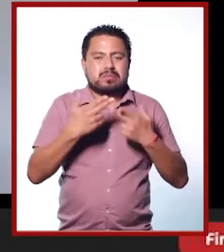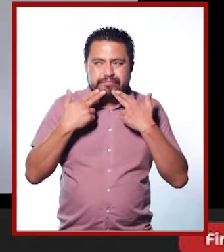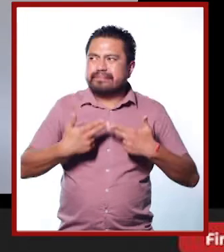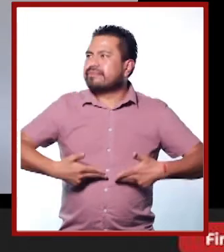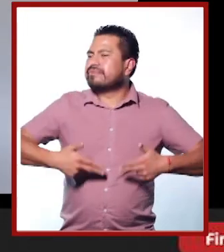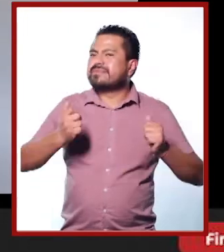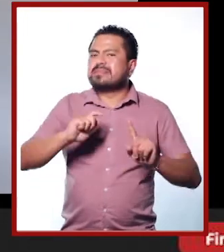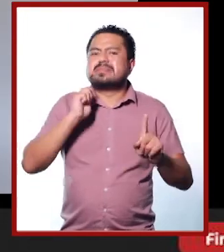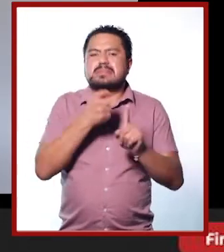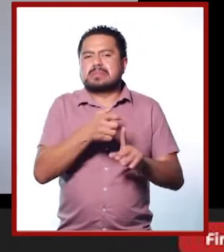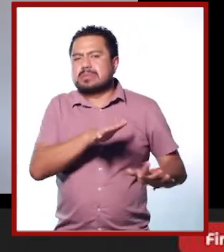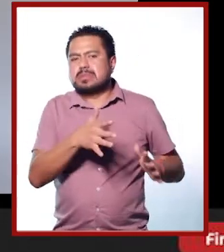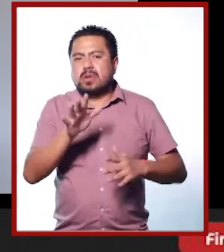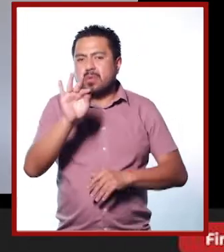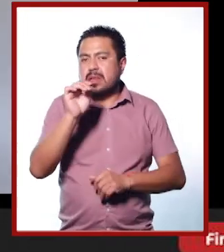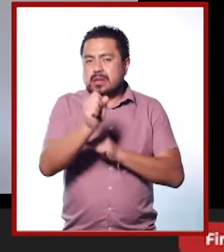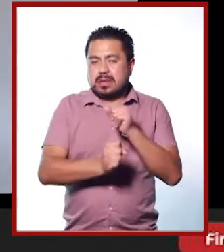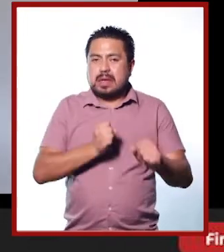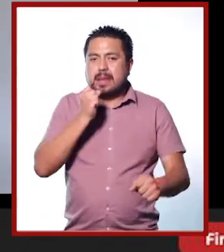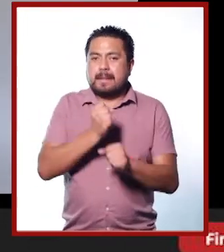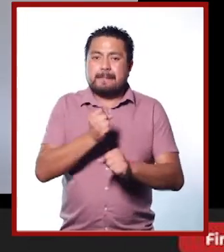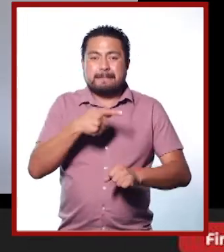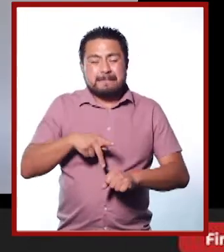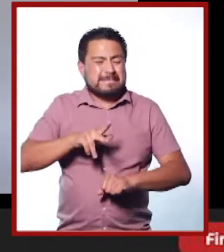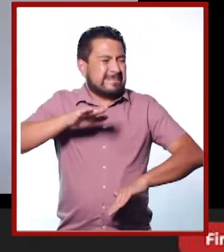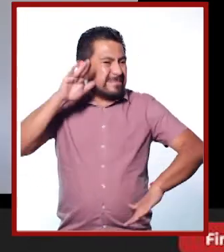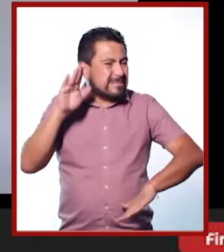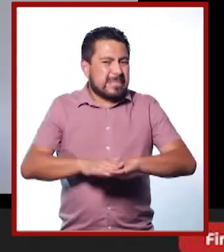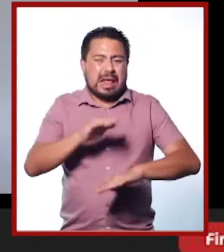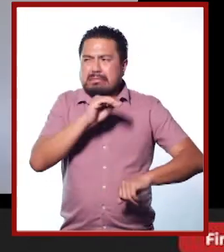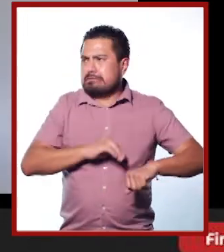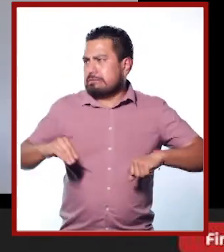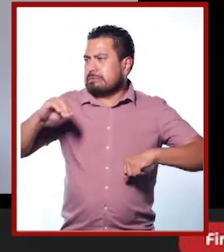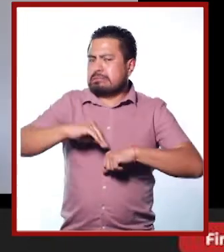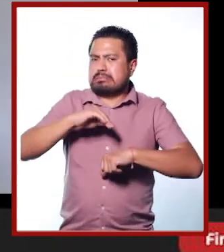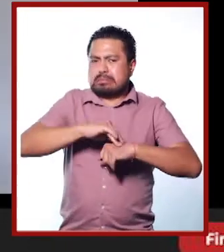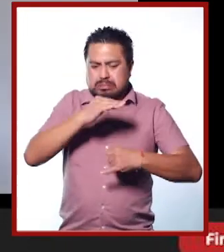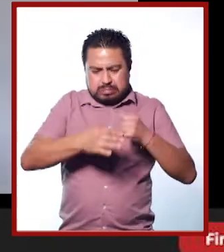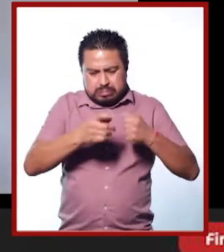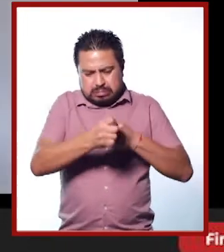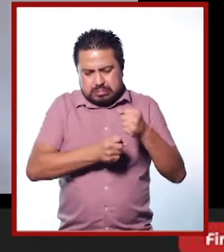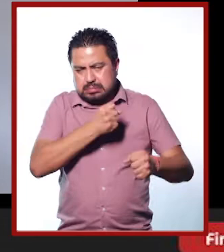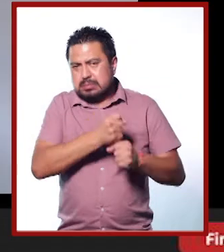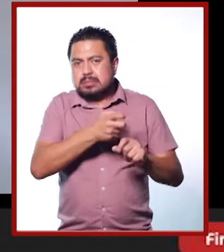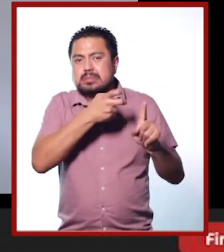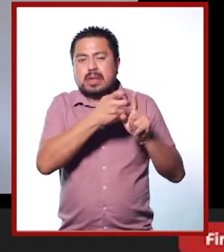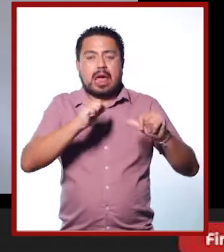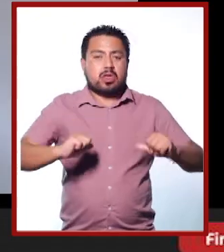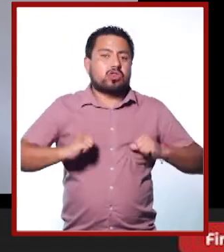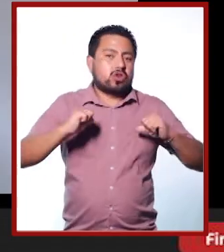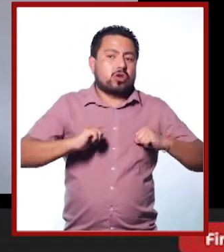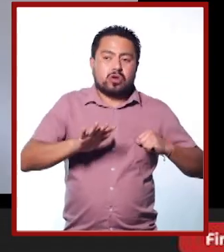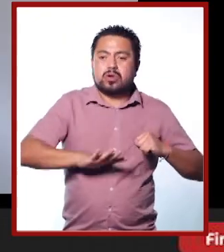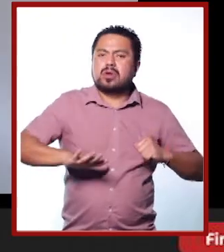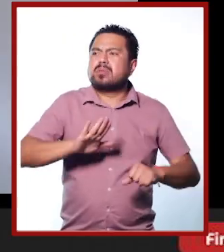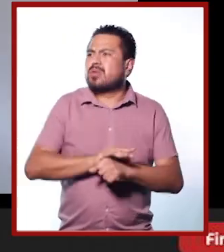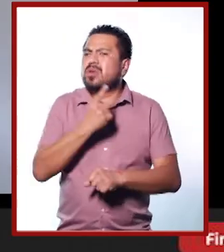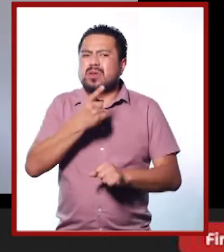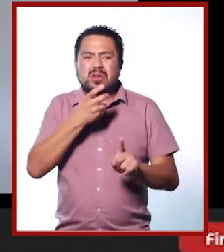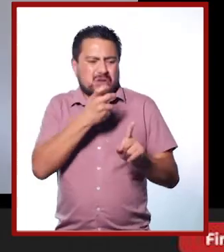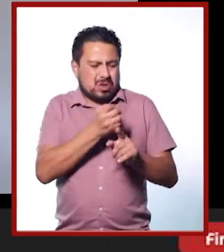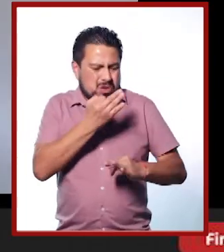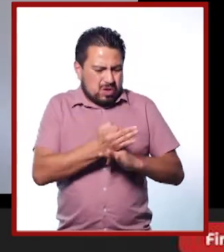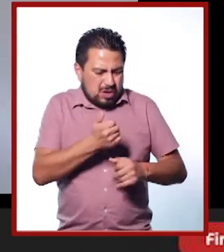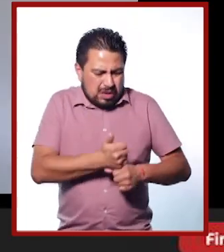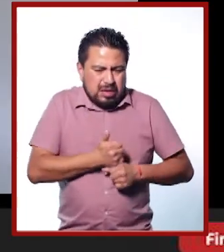vulnerable suicida es alrededor de 40 años, pero el índice que más ha crecido en la última década es justamente de adolescentes. ¿Y por qué?